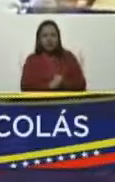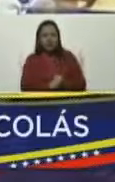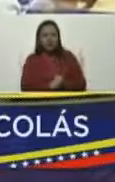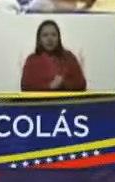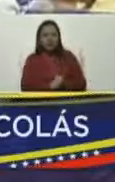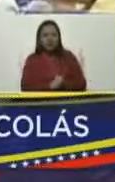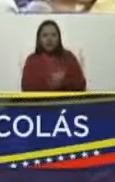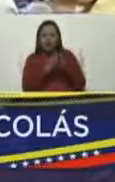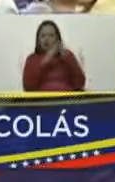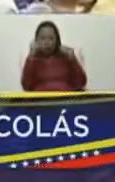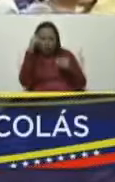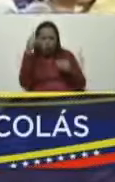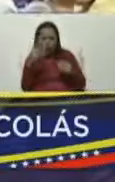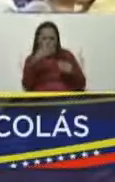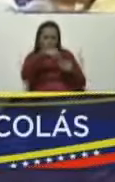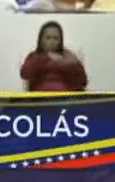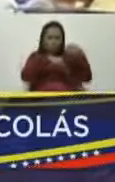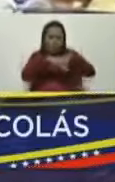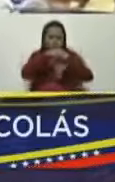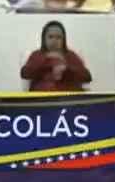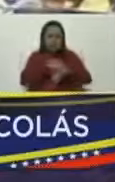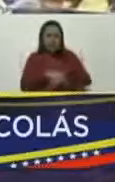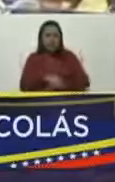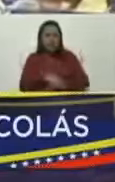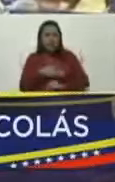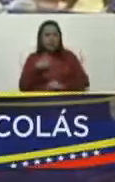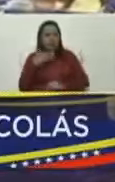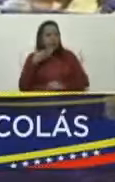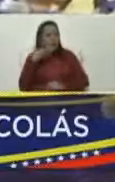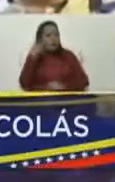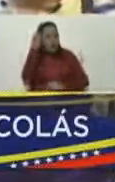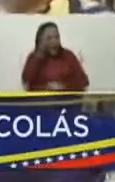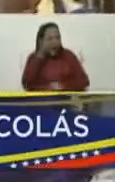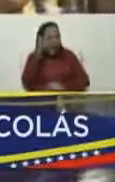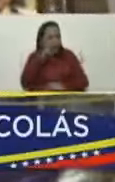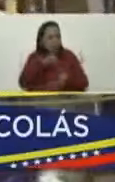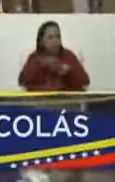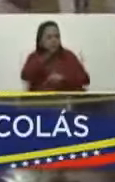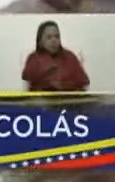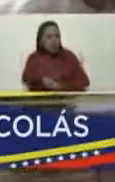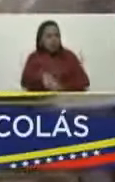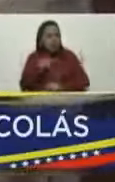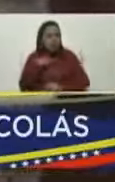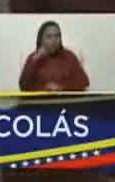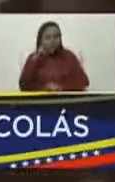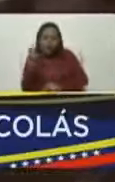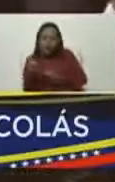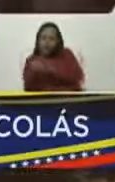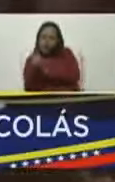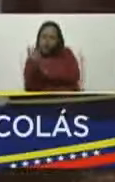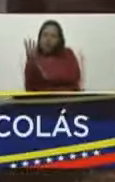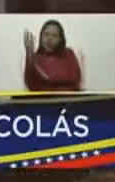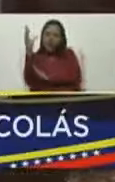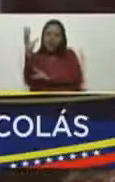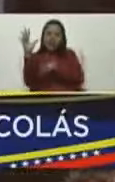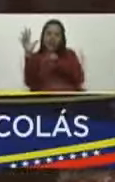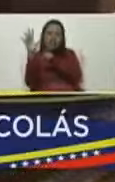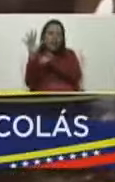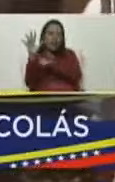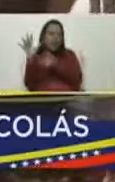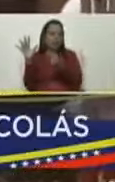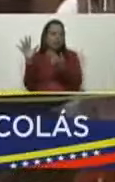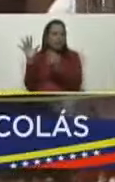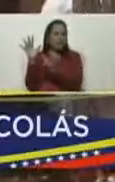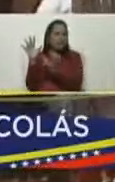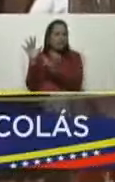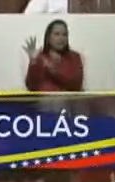poquito de todo. Eso yo lo pienso desde niño, porque cuando yo veo una flor como esta, por ejemplo,